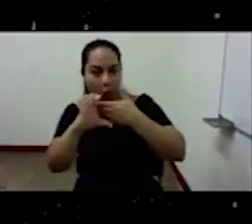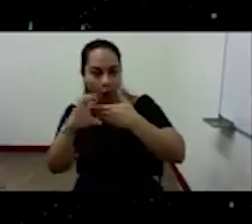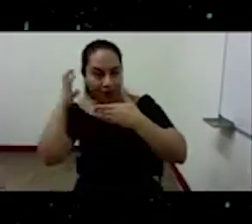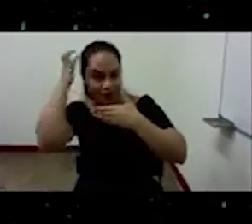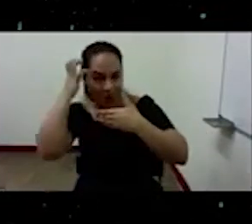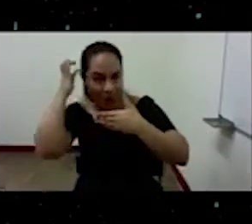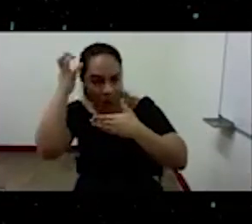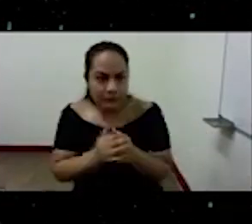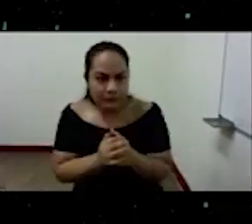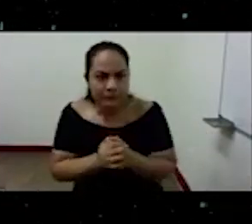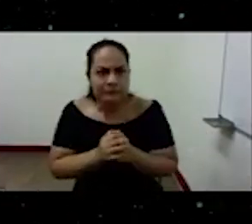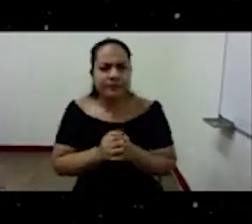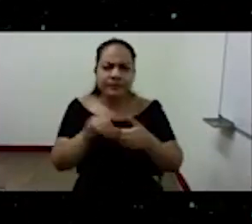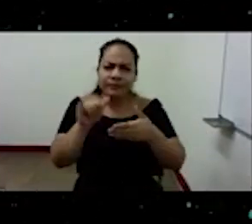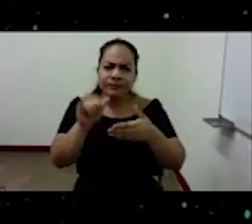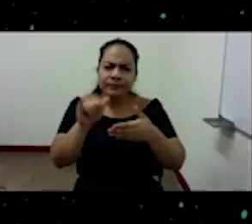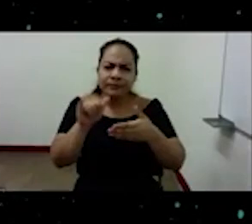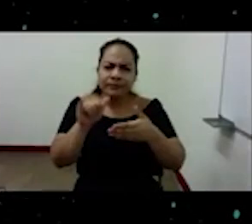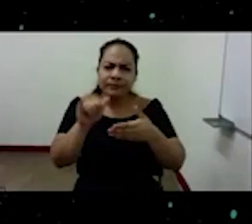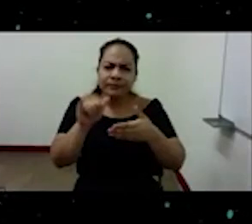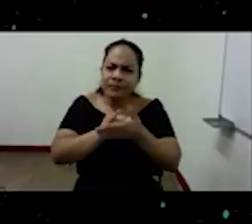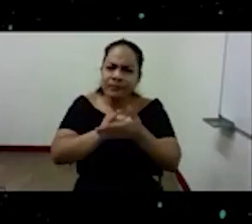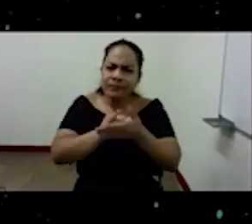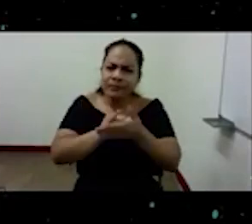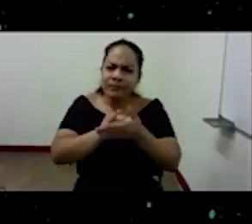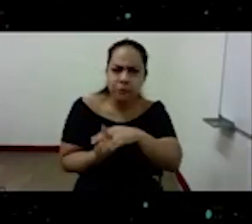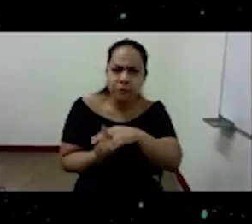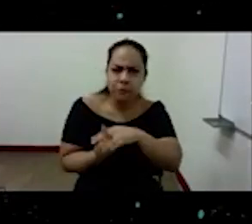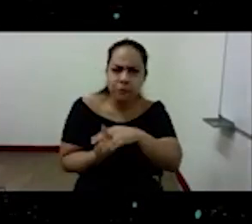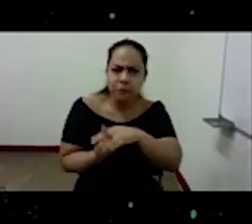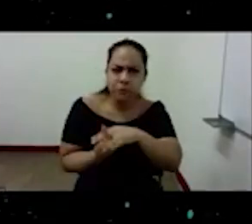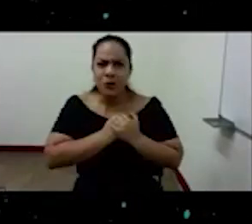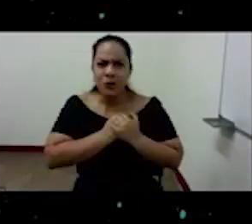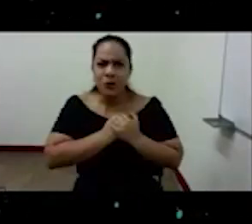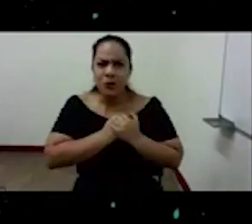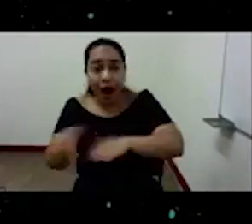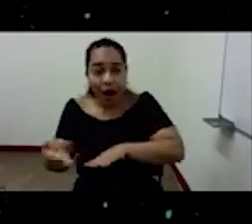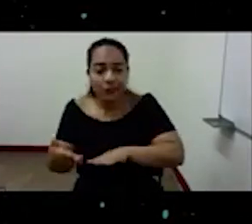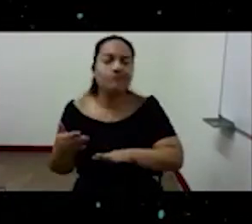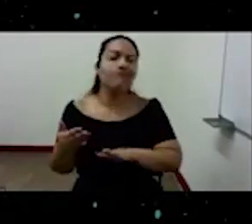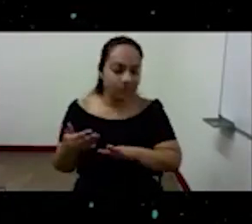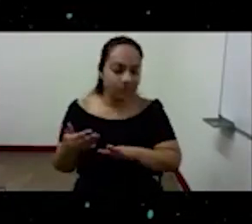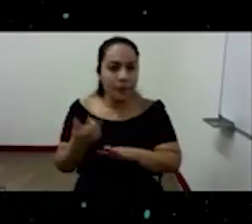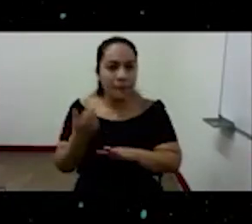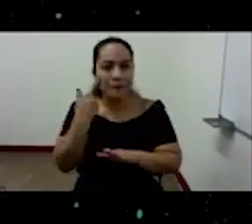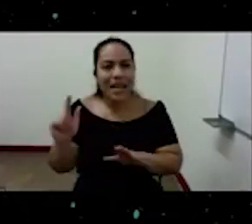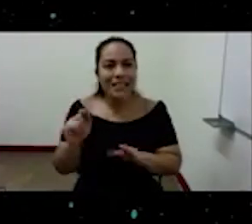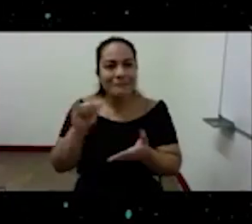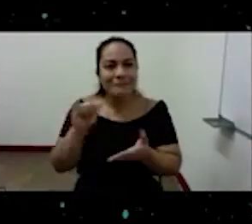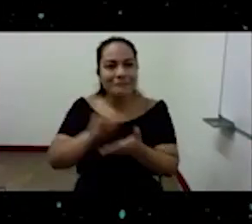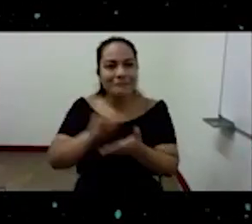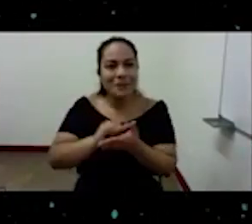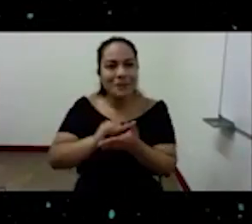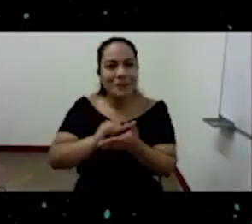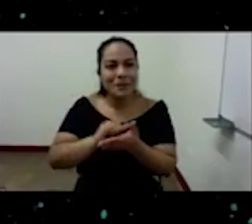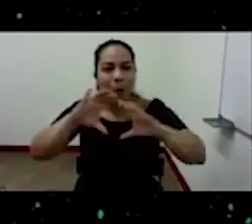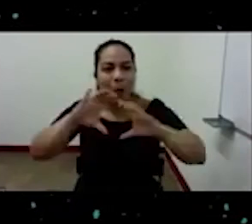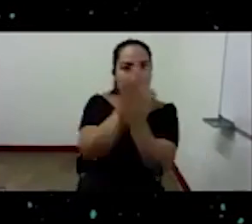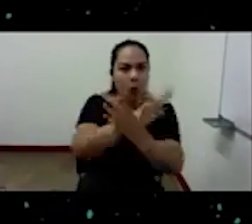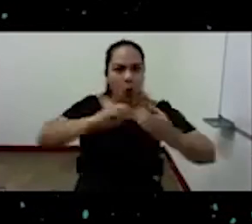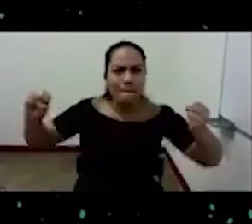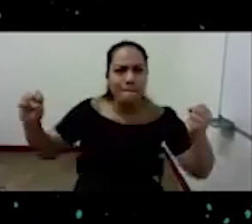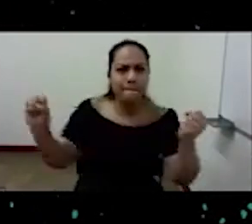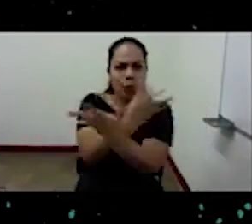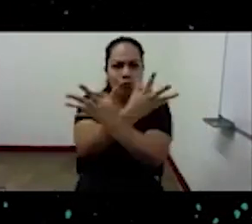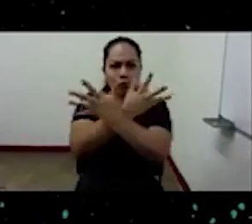El origen de la tragedia y su consecuente muerte es como el Big Bang del universo que constituye